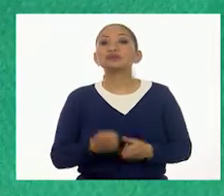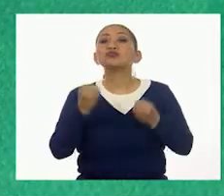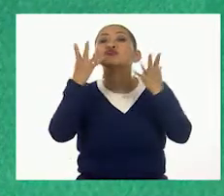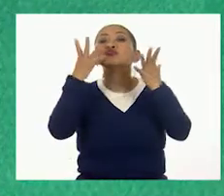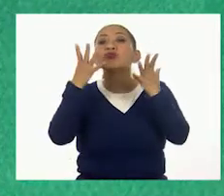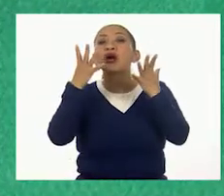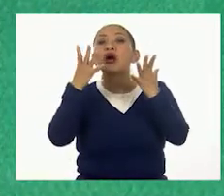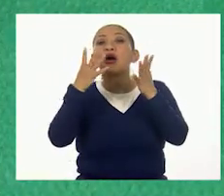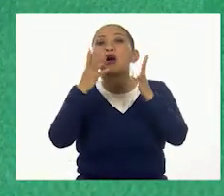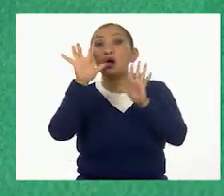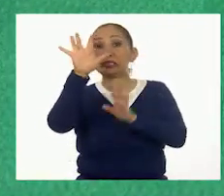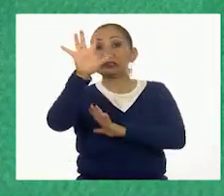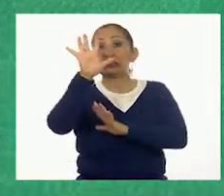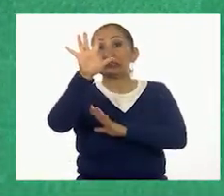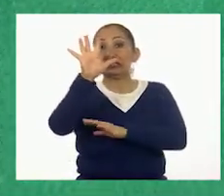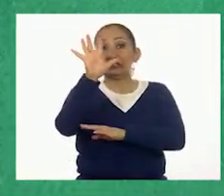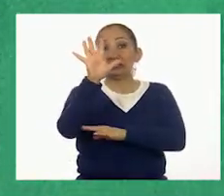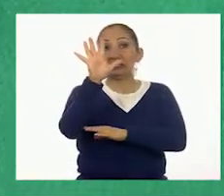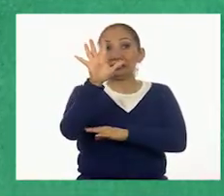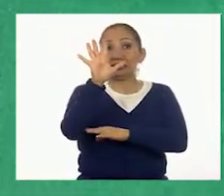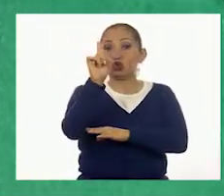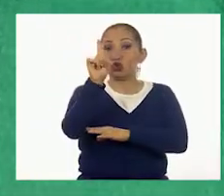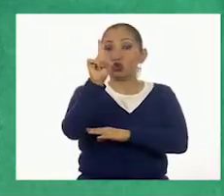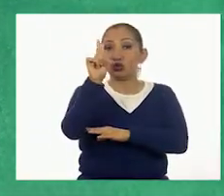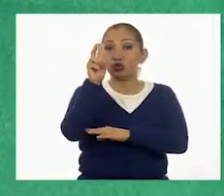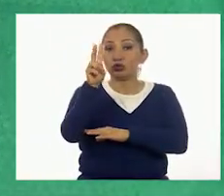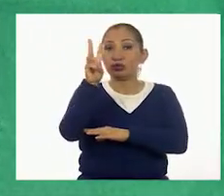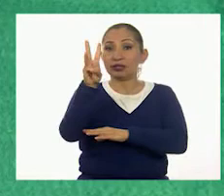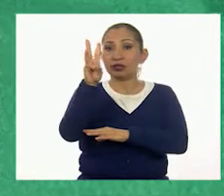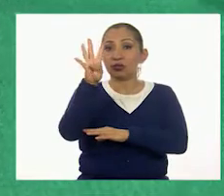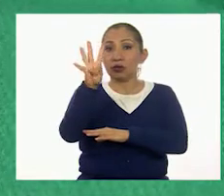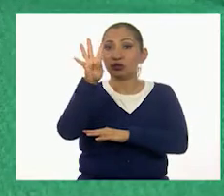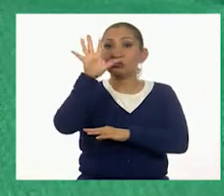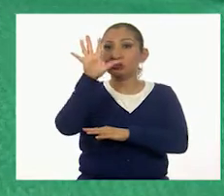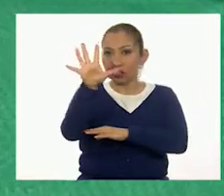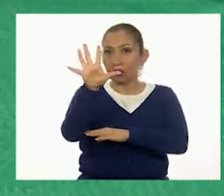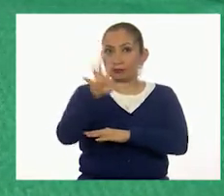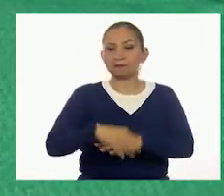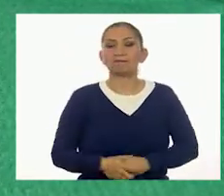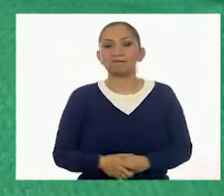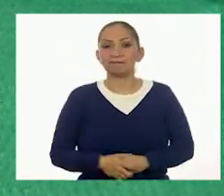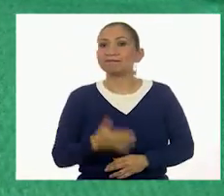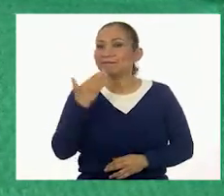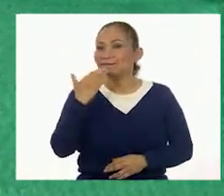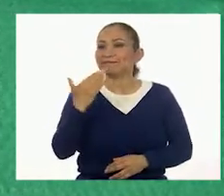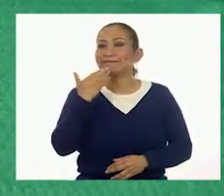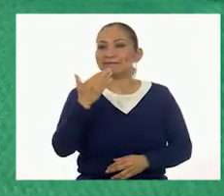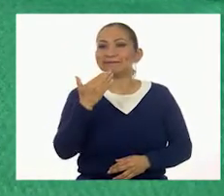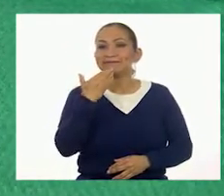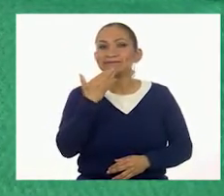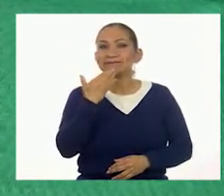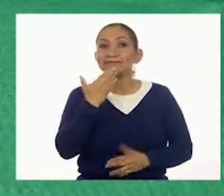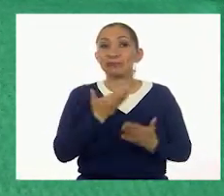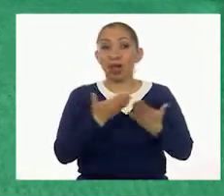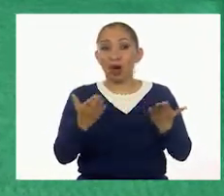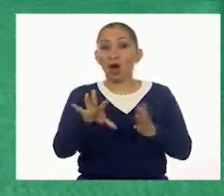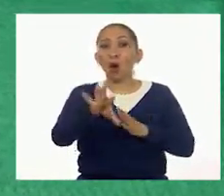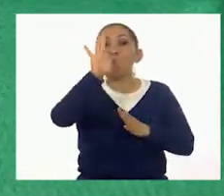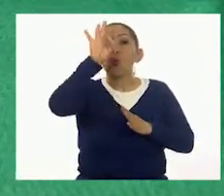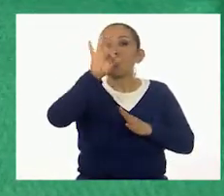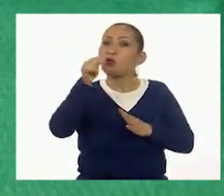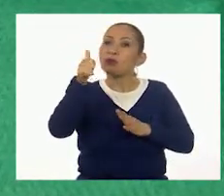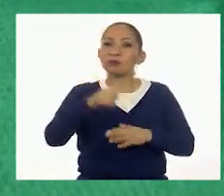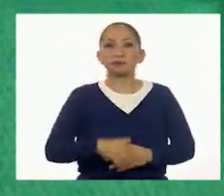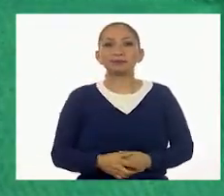¿Cuántos hay aquí? Salió cinco. Un, dos, tres, cuatro y cinco. Muy bien. Ahora elige otra.